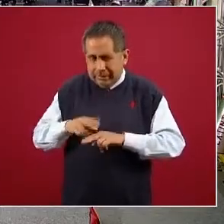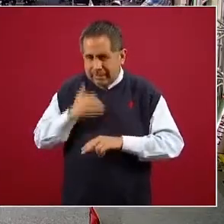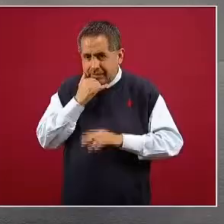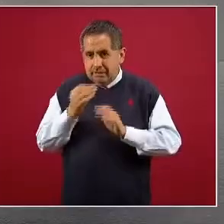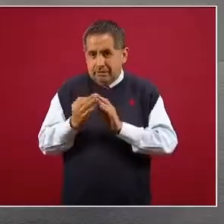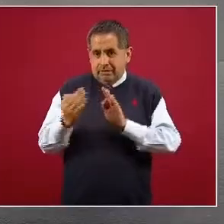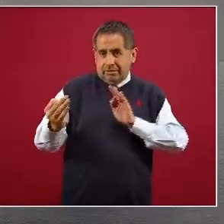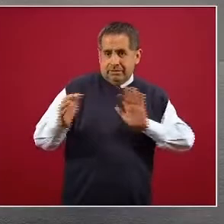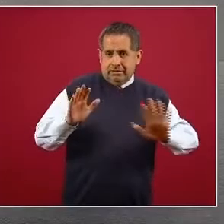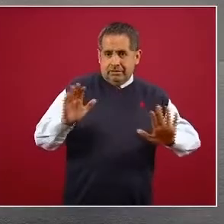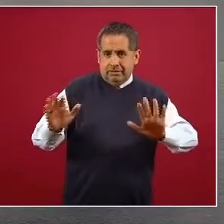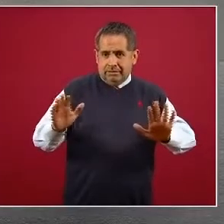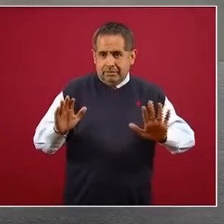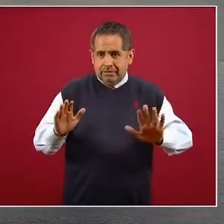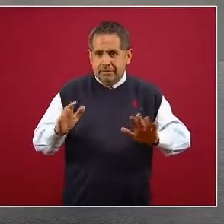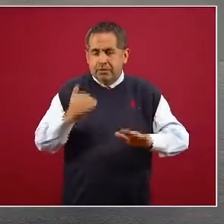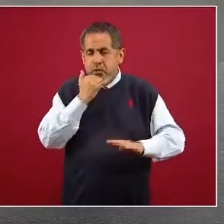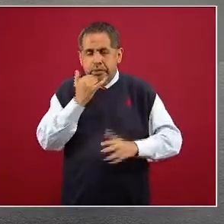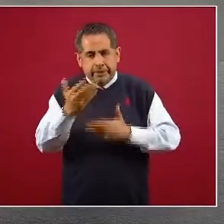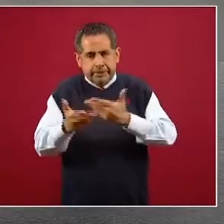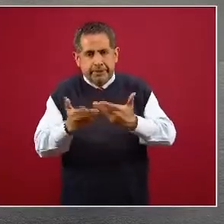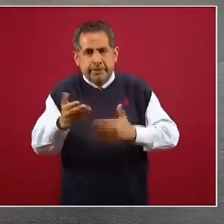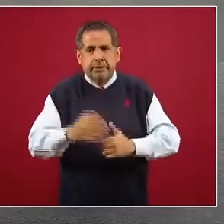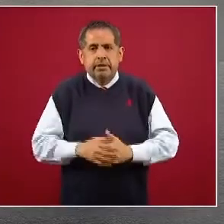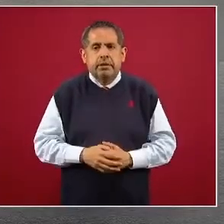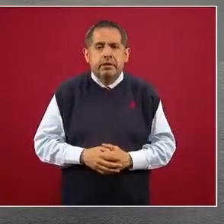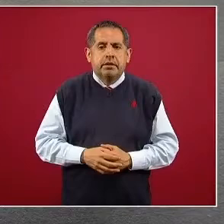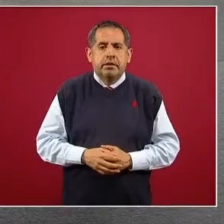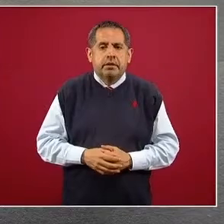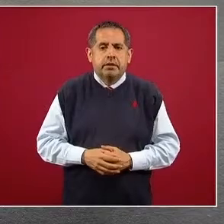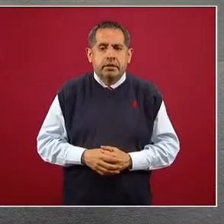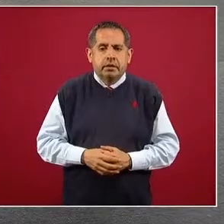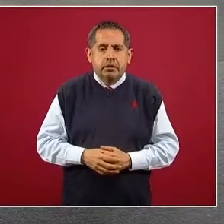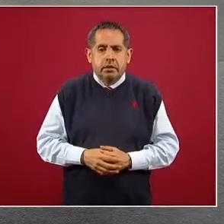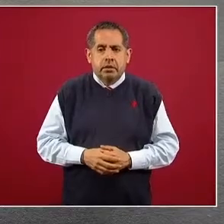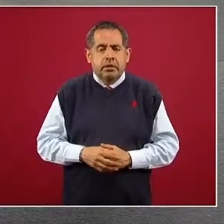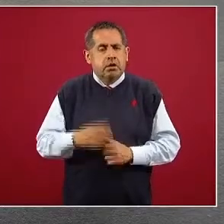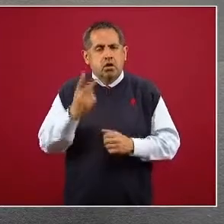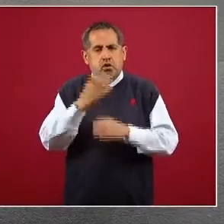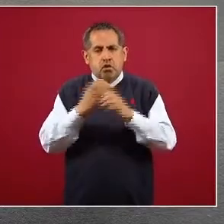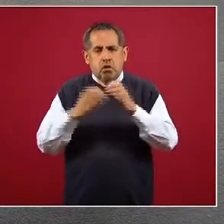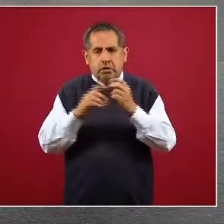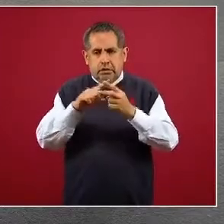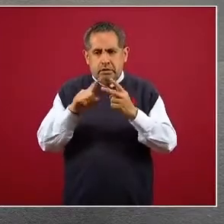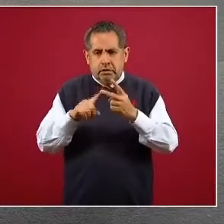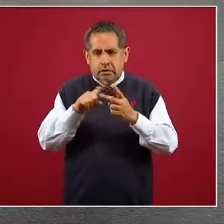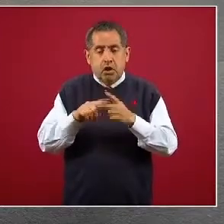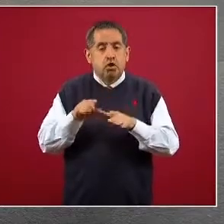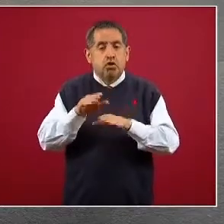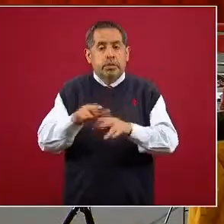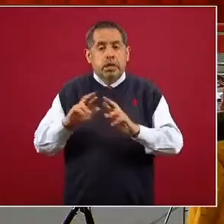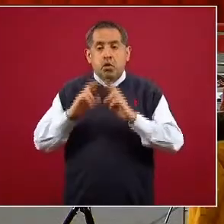sana distancia. ¿Sí? Se me están empañando los lentes. Oiga, doctor, un par de cosas. A propósito de la reunión que hubo con los gobernadores,